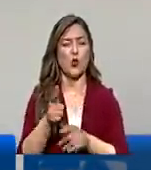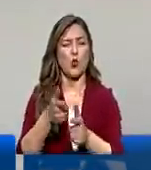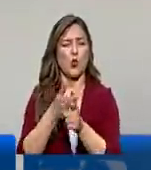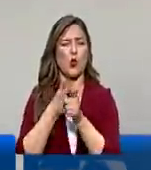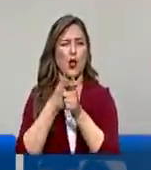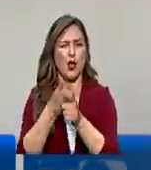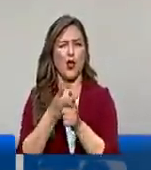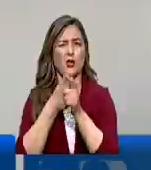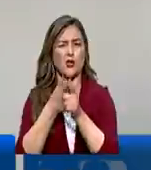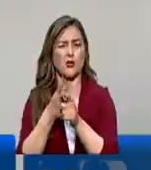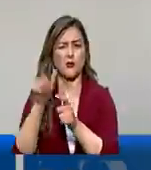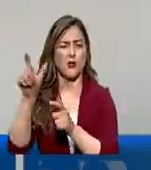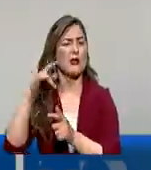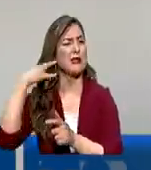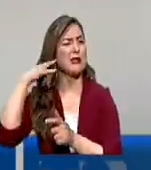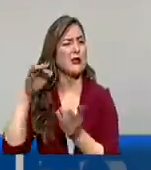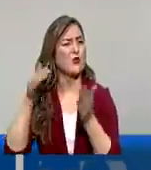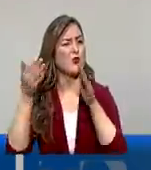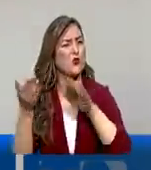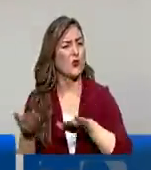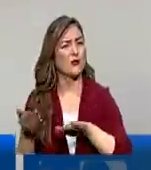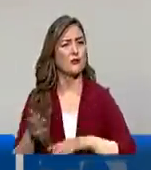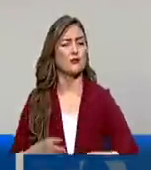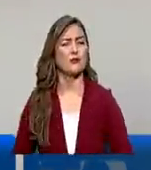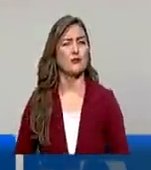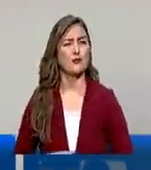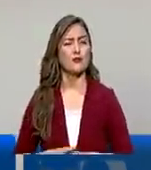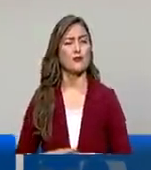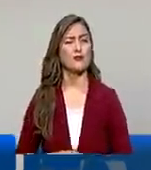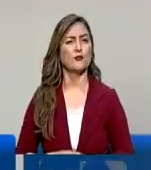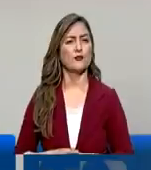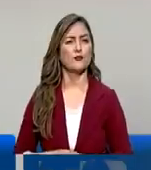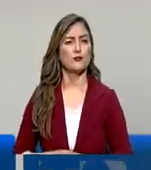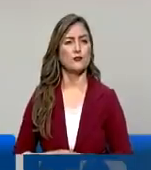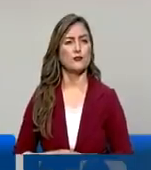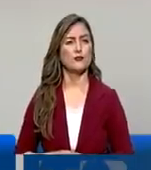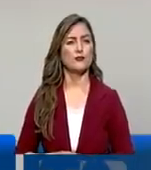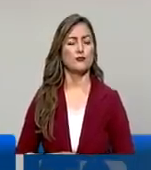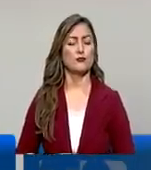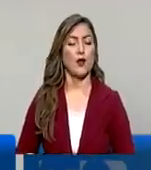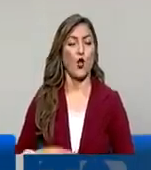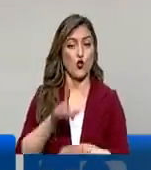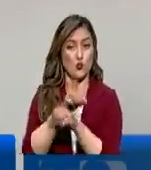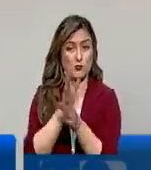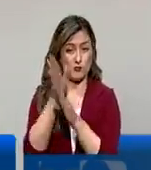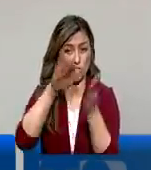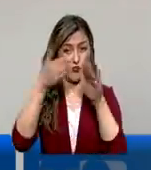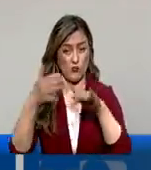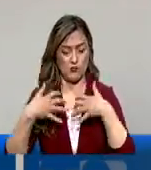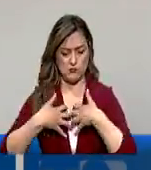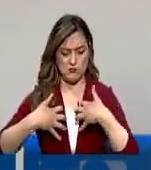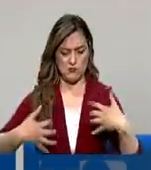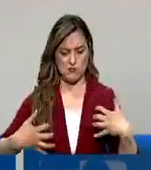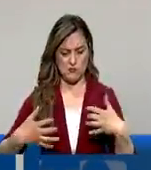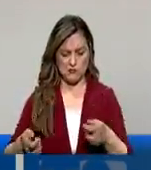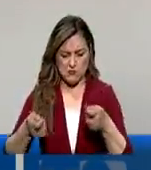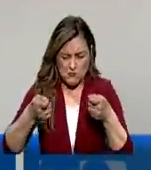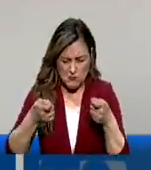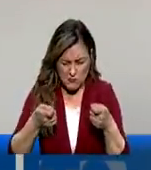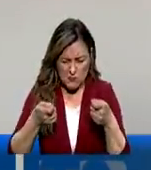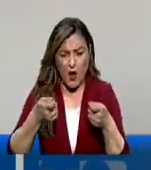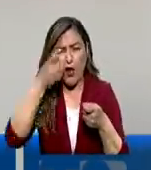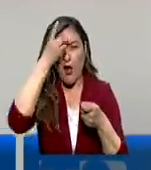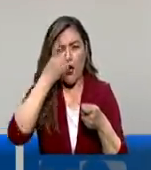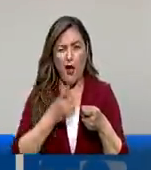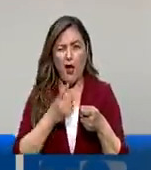del fallecimiento de una niña. Luego de lo cual, tras los resultados de la autopsia, decide iniciar cargos por un